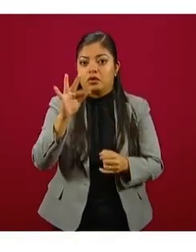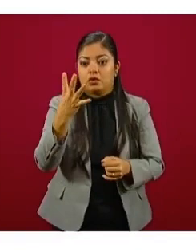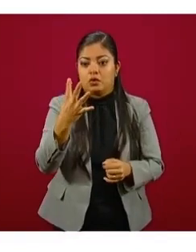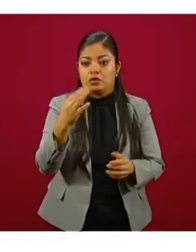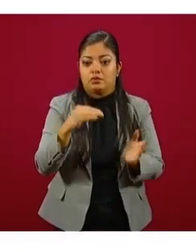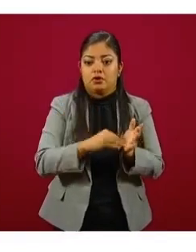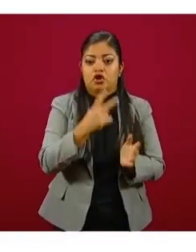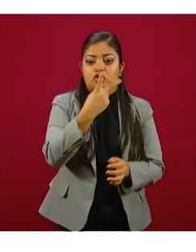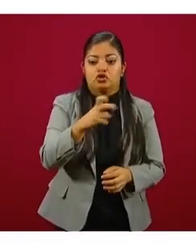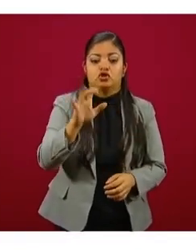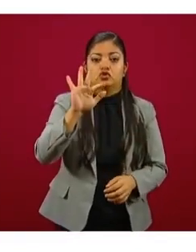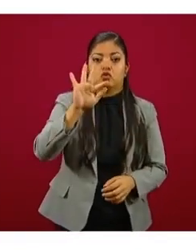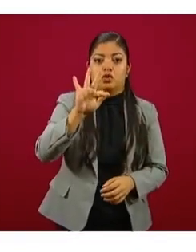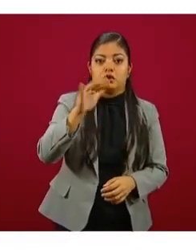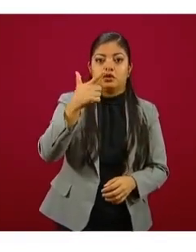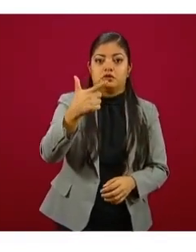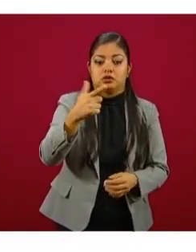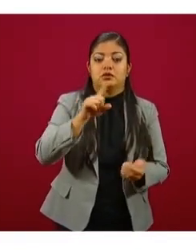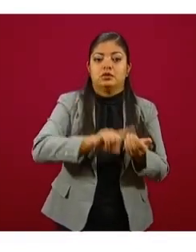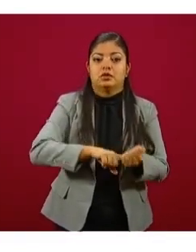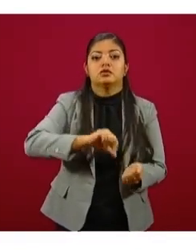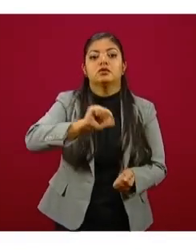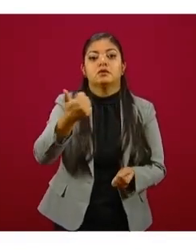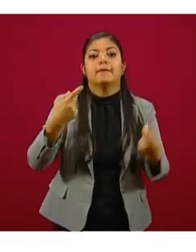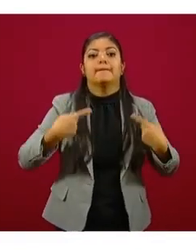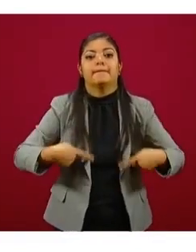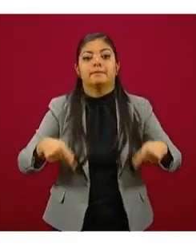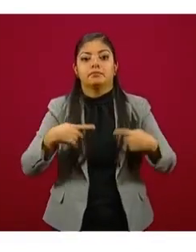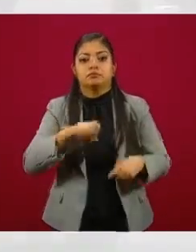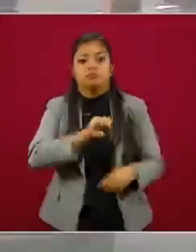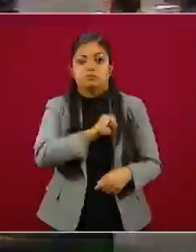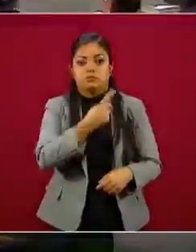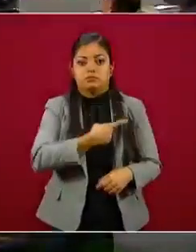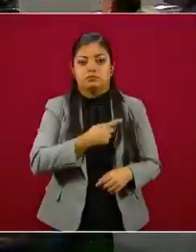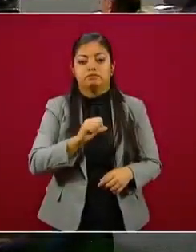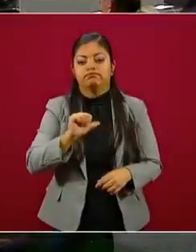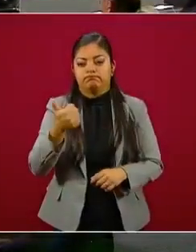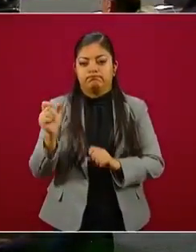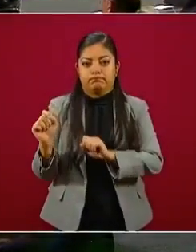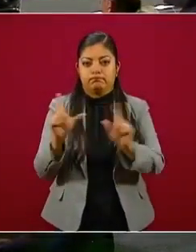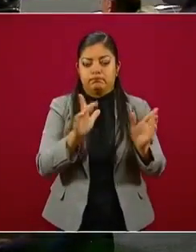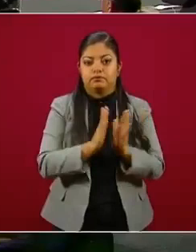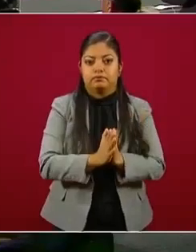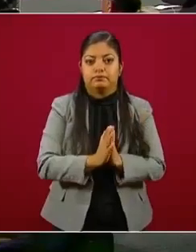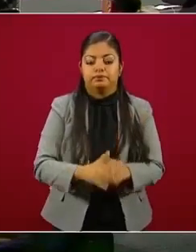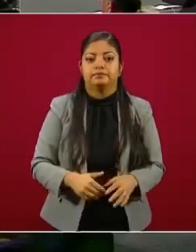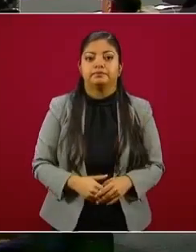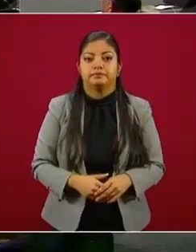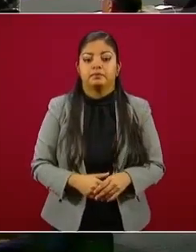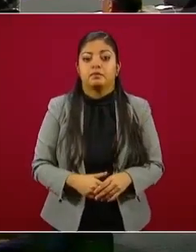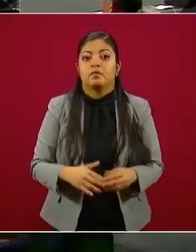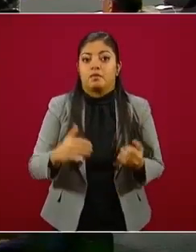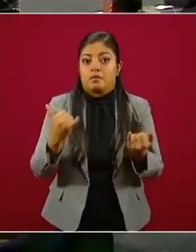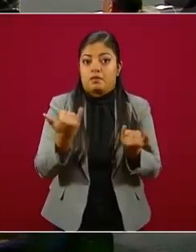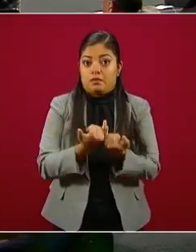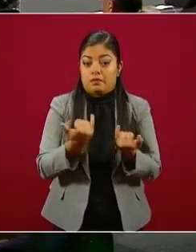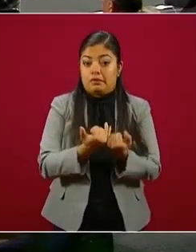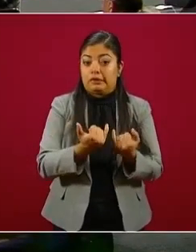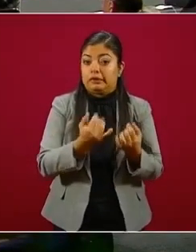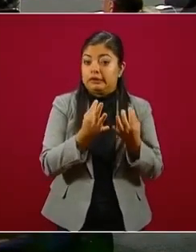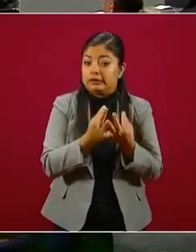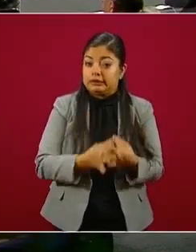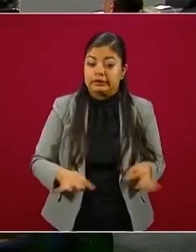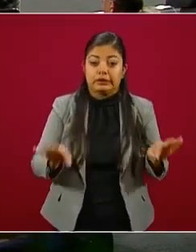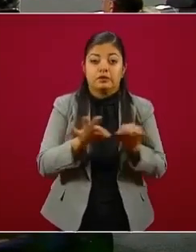44,247 con otros personales de la salud. La siguiente, por favor. y la capacitación médica, que es